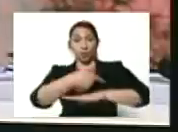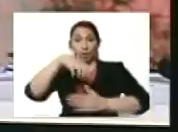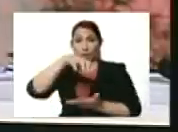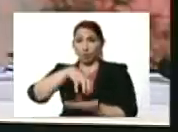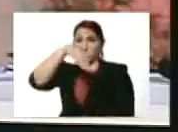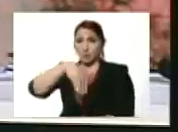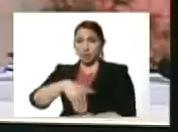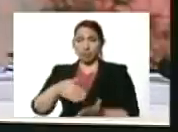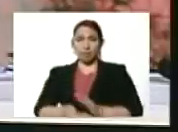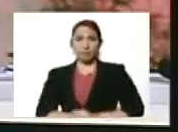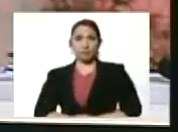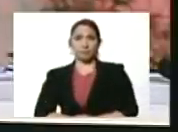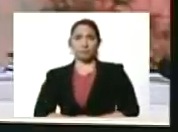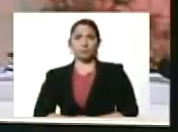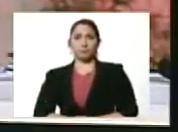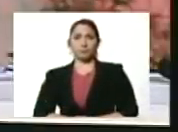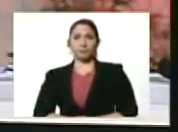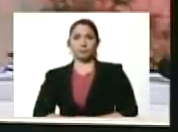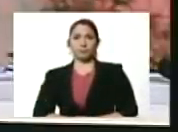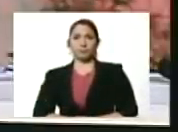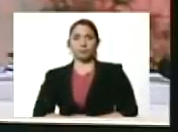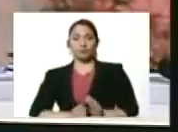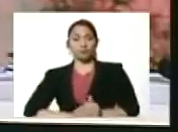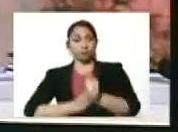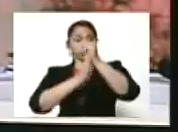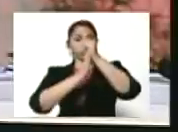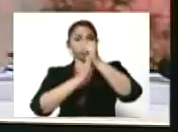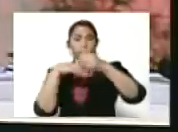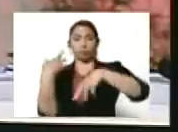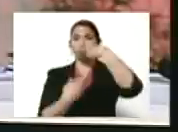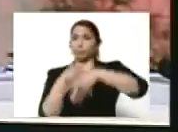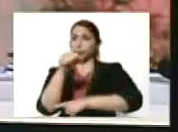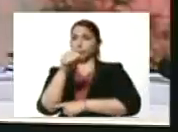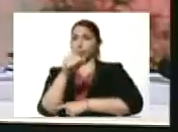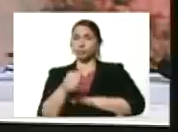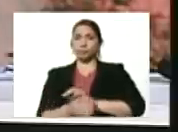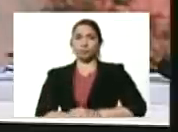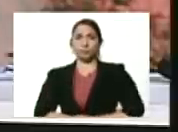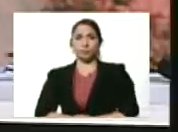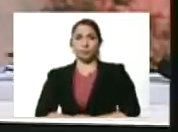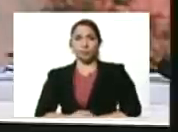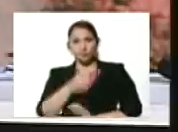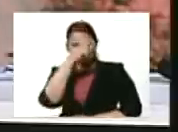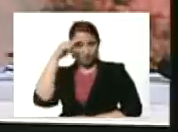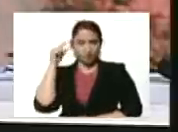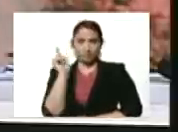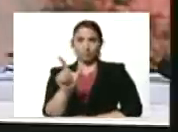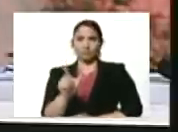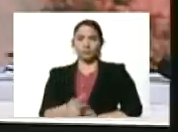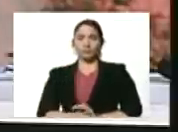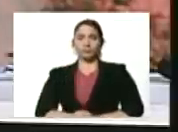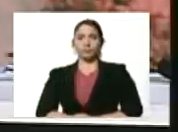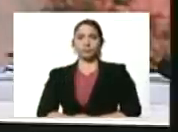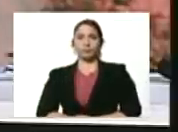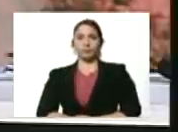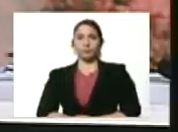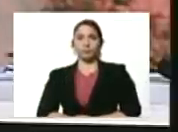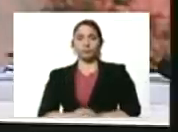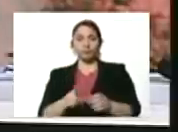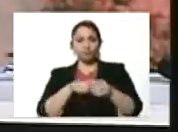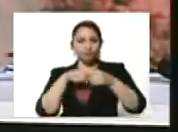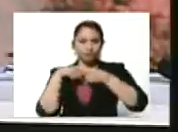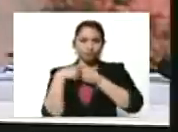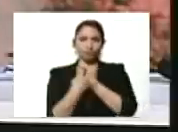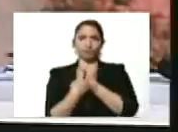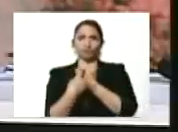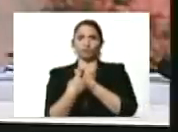estado Miranda, líder revolucionario del Partido Socialista Unido de Venezuela, del Gran Polo